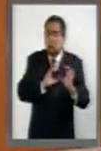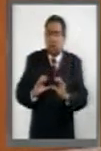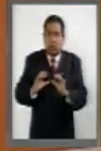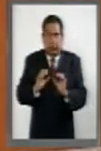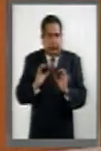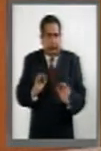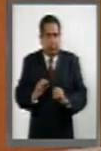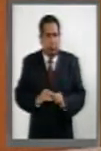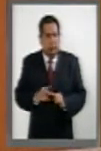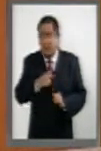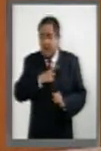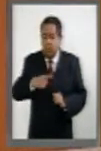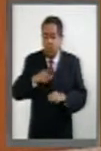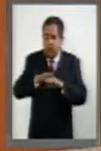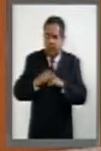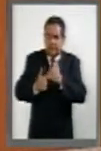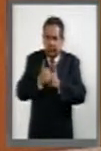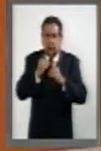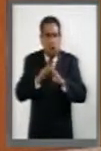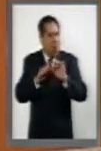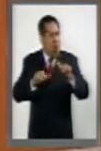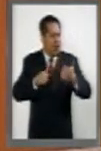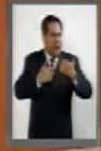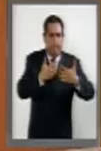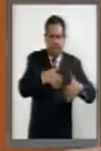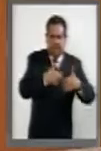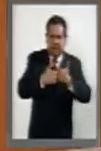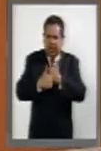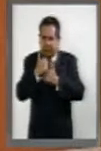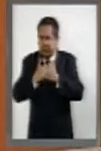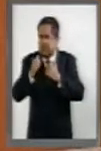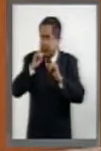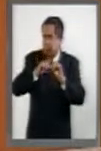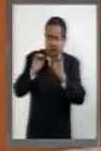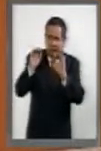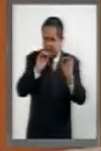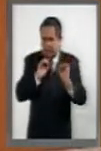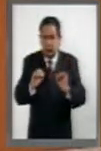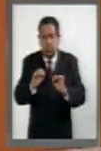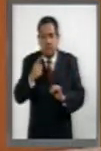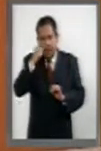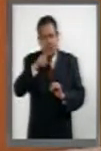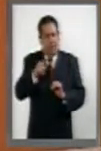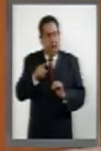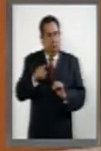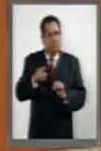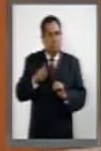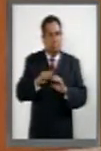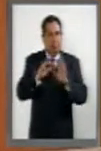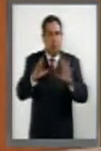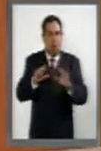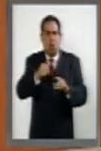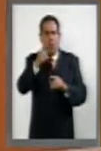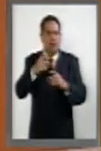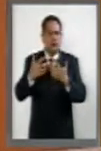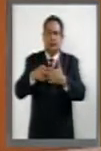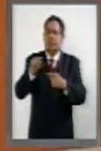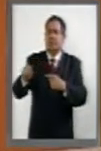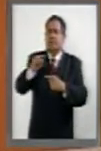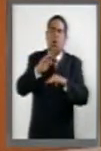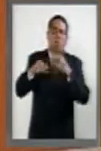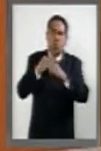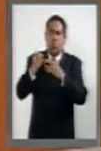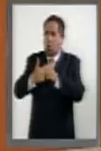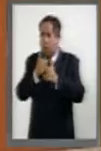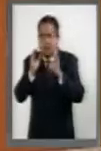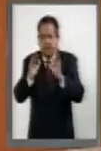de ello, deben competir con otras empresas y así como, pues muy probablemente, con otras instalaciones en otras partes del